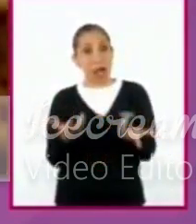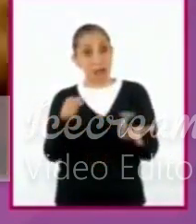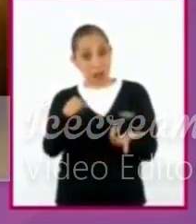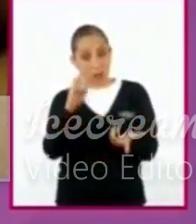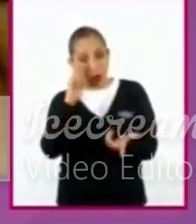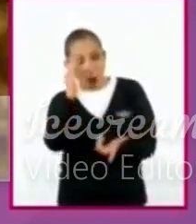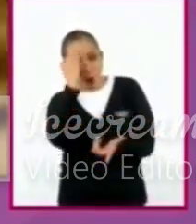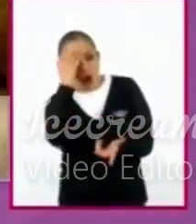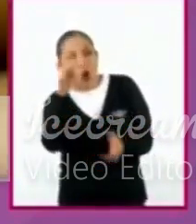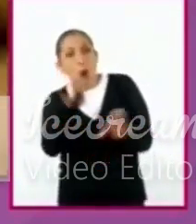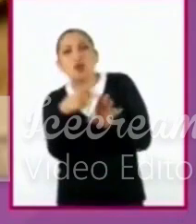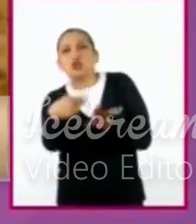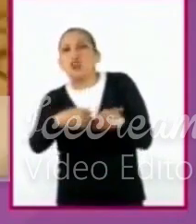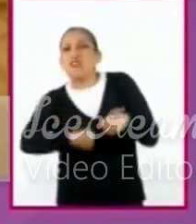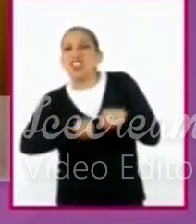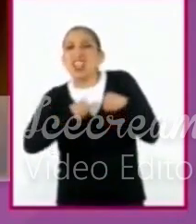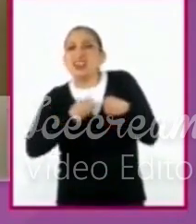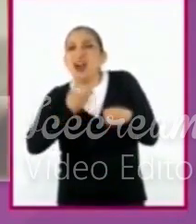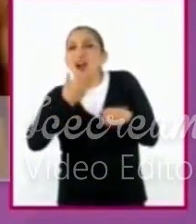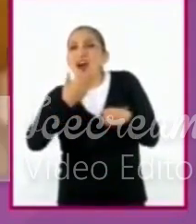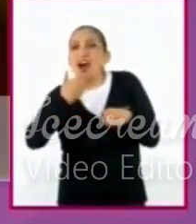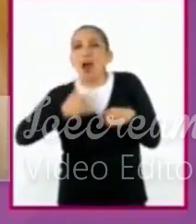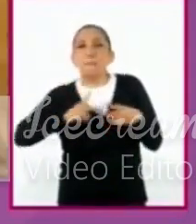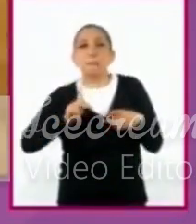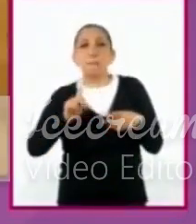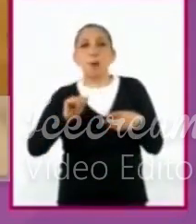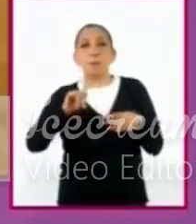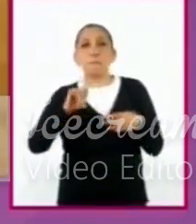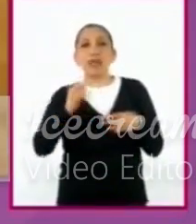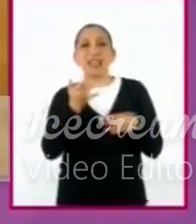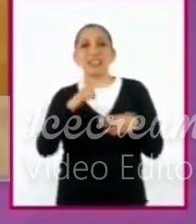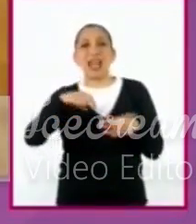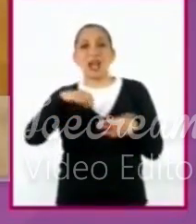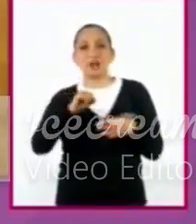permiten conocer cómo era la vida cotidiana de los pompeyanos.